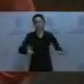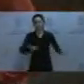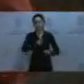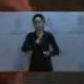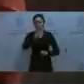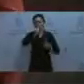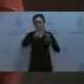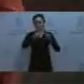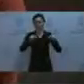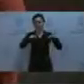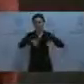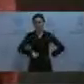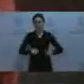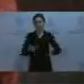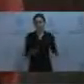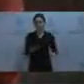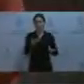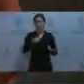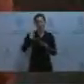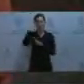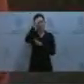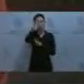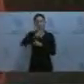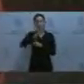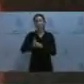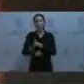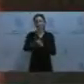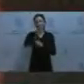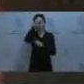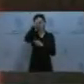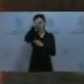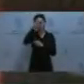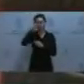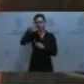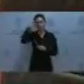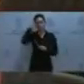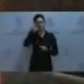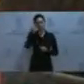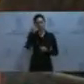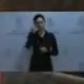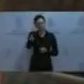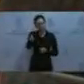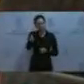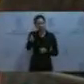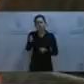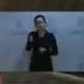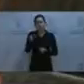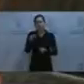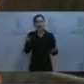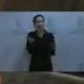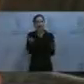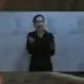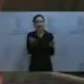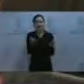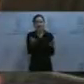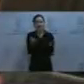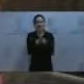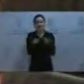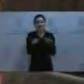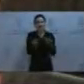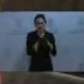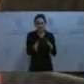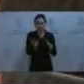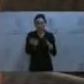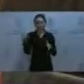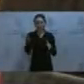Yo creo que muchas otras patologías neurodegenerativas tienen que ser objeto, junto con el Parkinson,